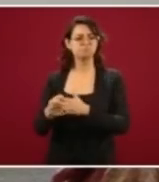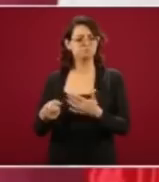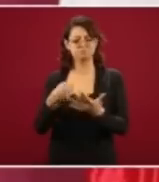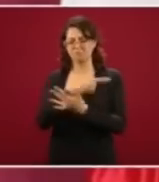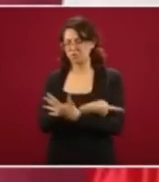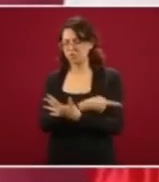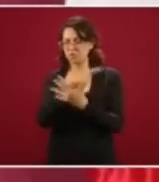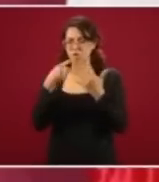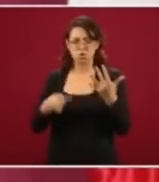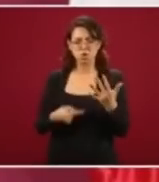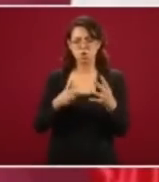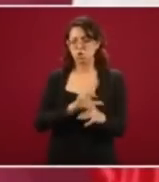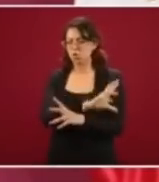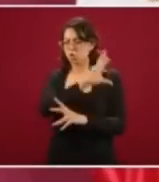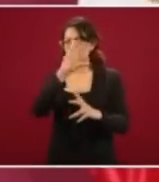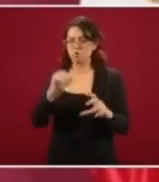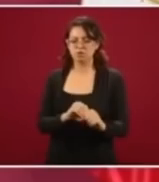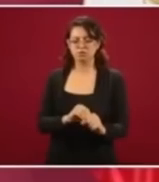medidas coercitivas,